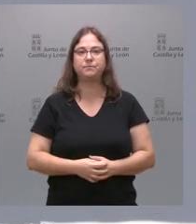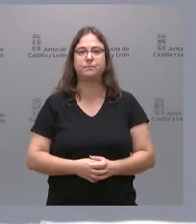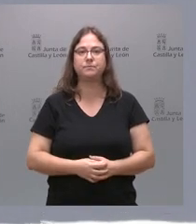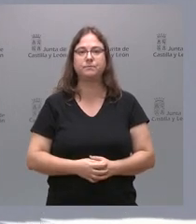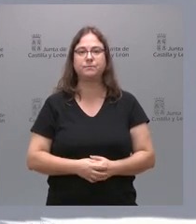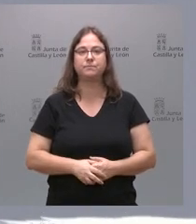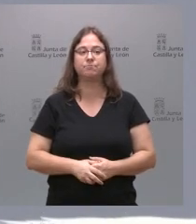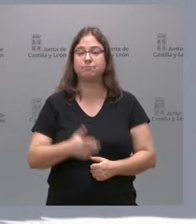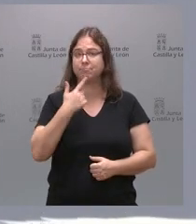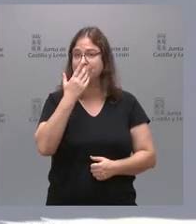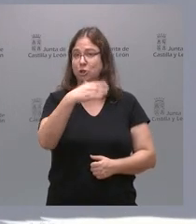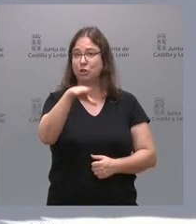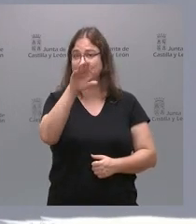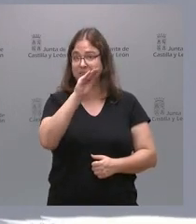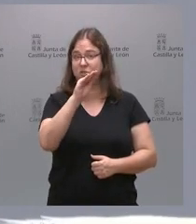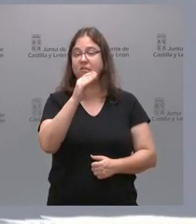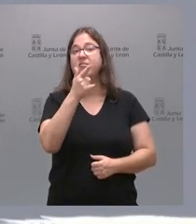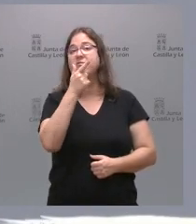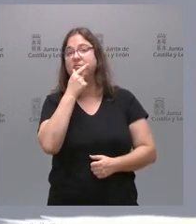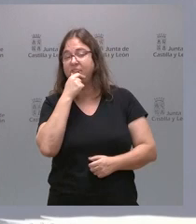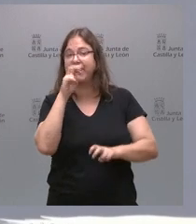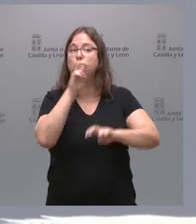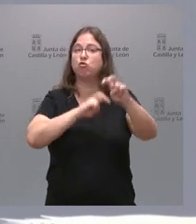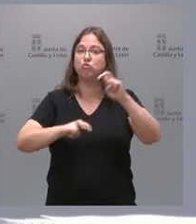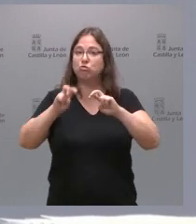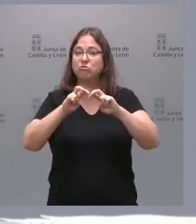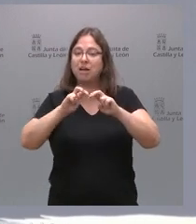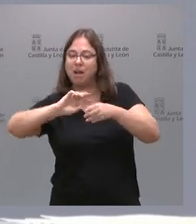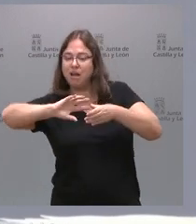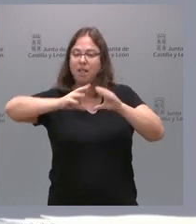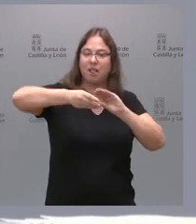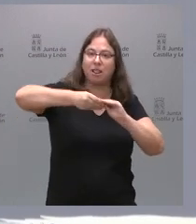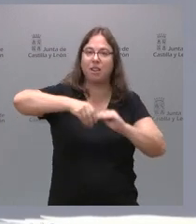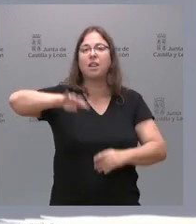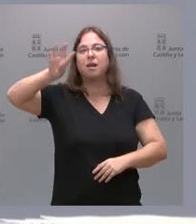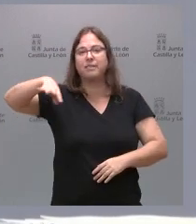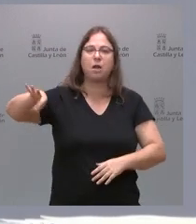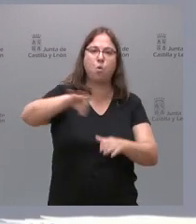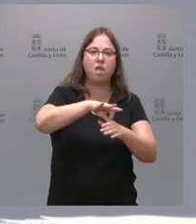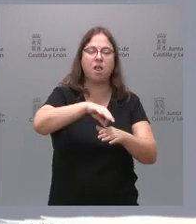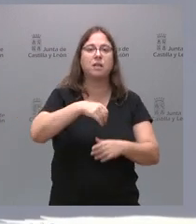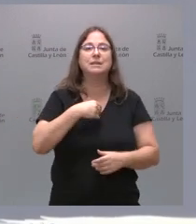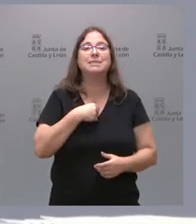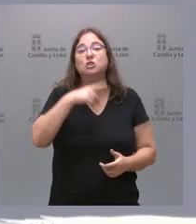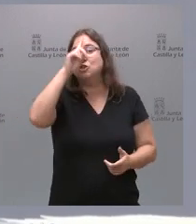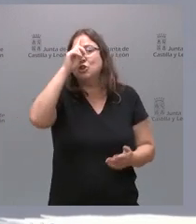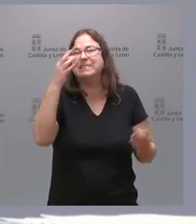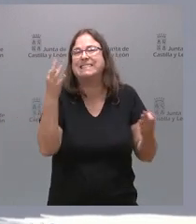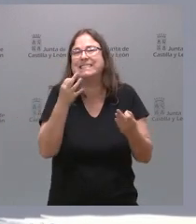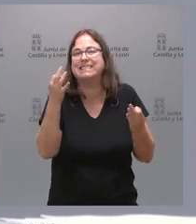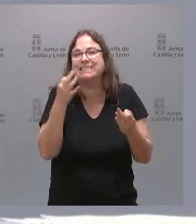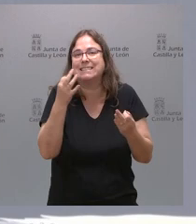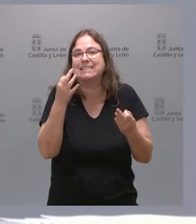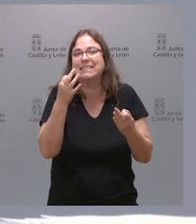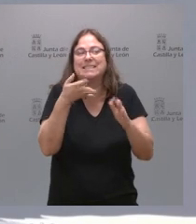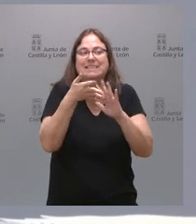entiendo que sí que ven factible ese esa búsqueda de un encaje para Cataluña dentro del modelo territorial es que no se lo comparten esa parte